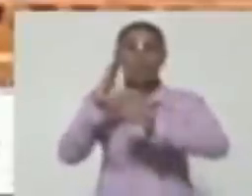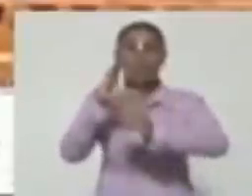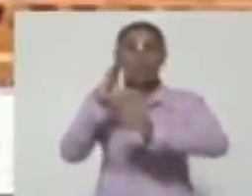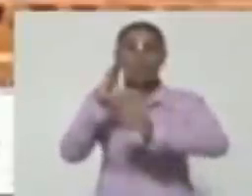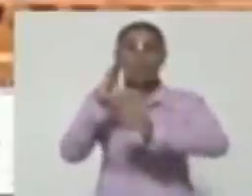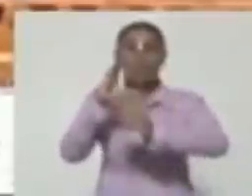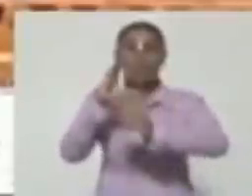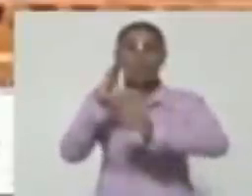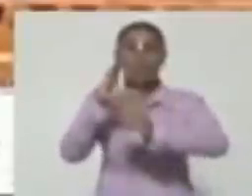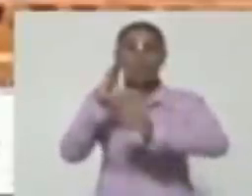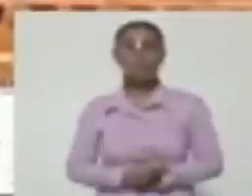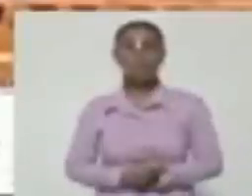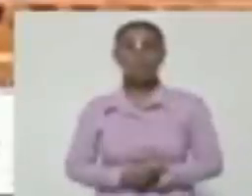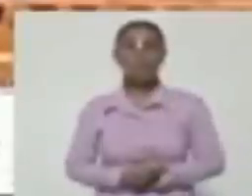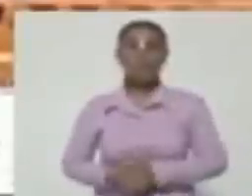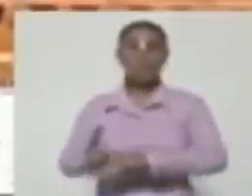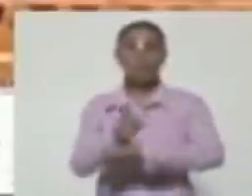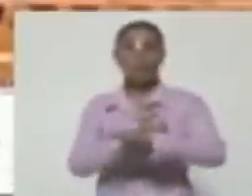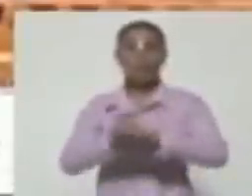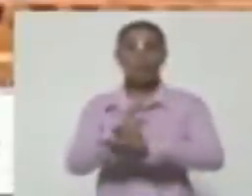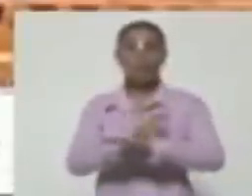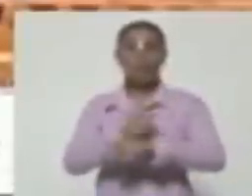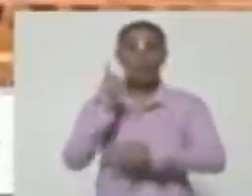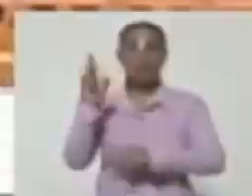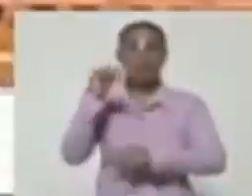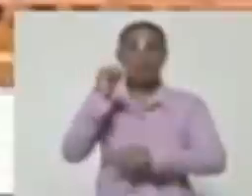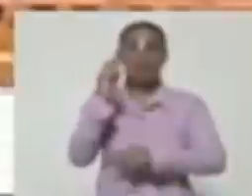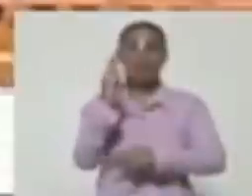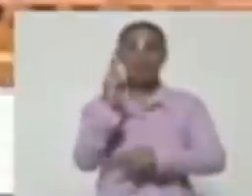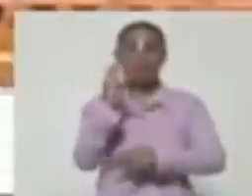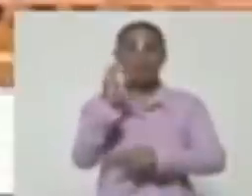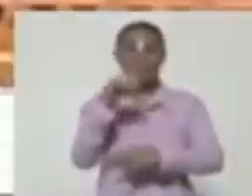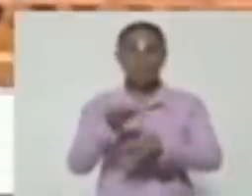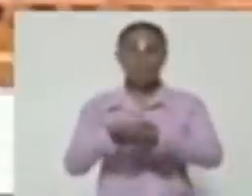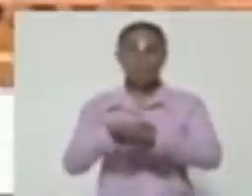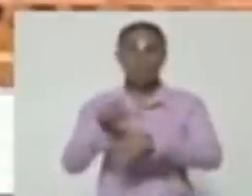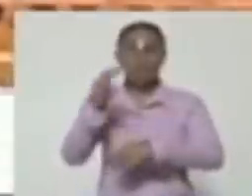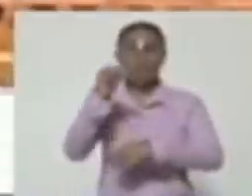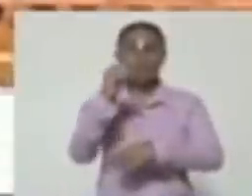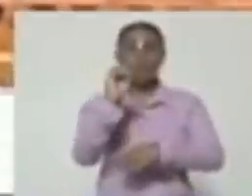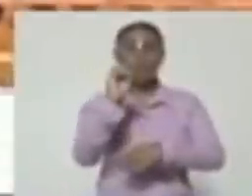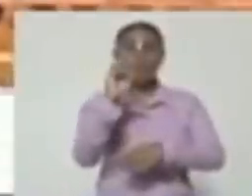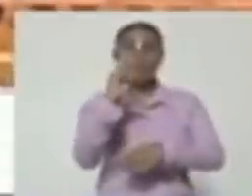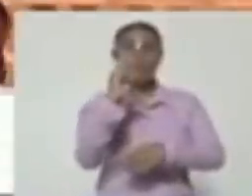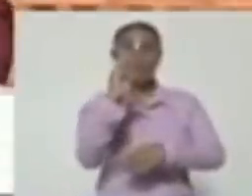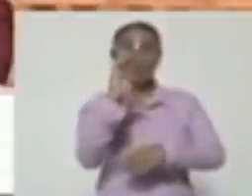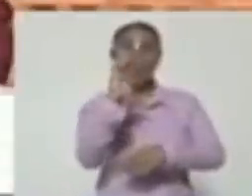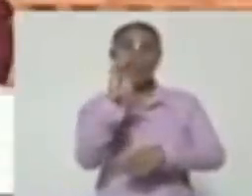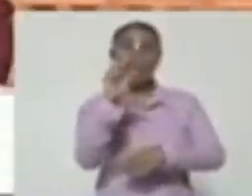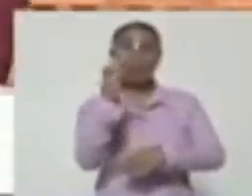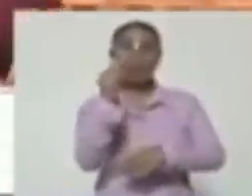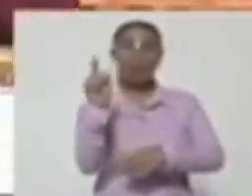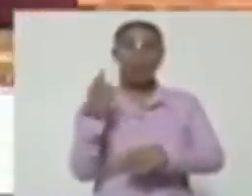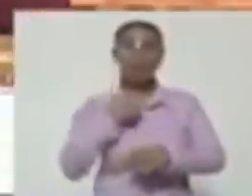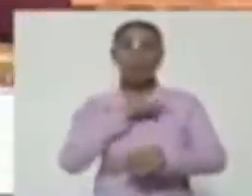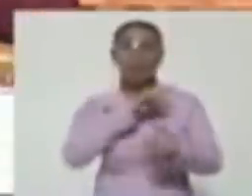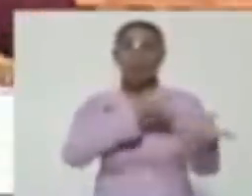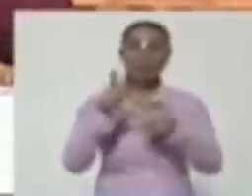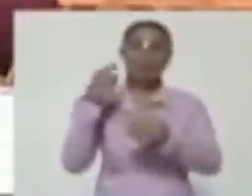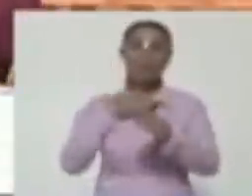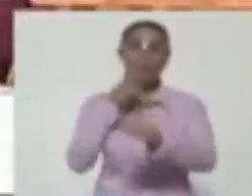oposición y del gobierno de Noruega que estamos listos para ir a México. Estamos listos